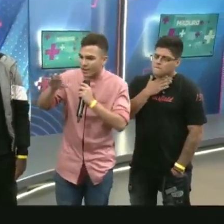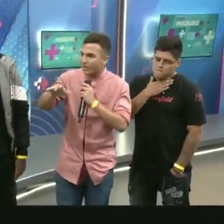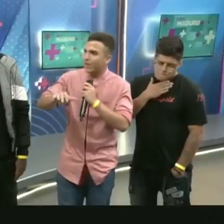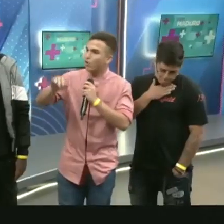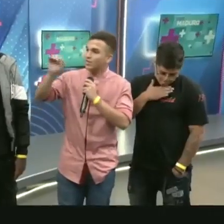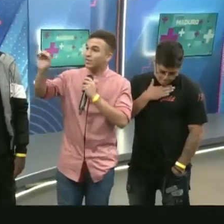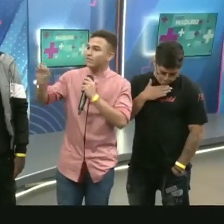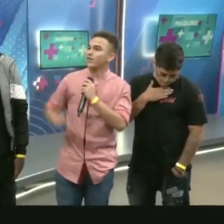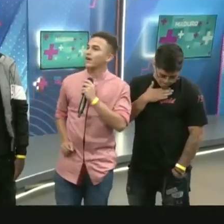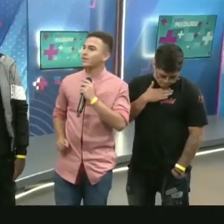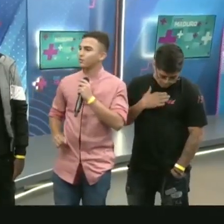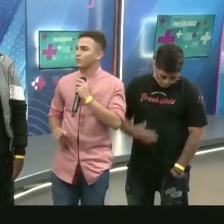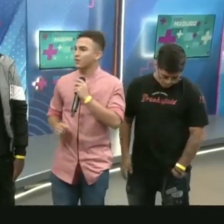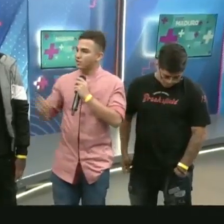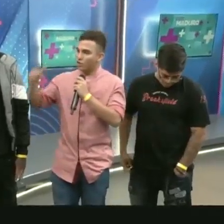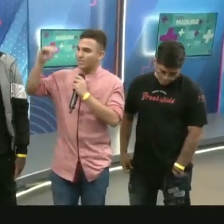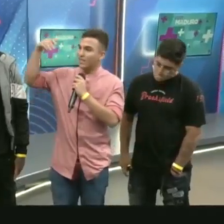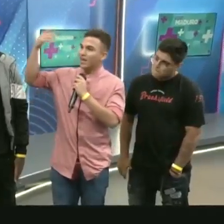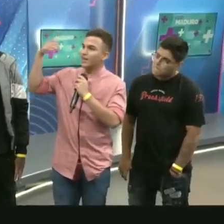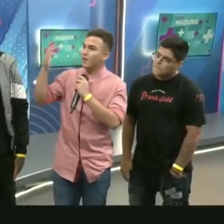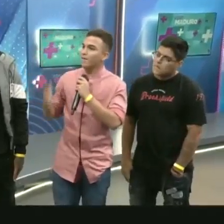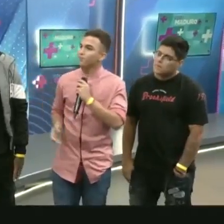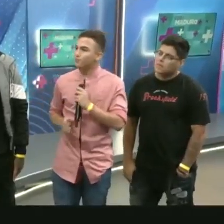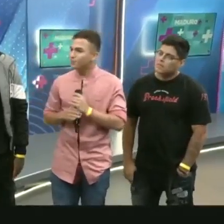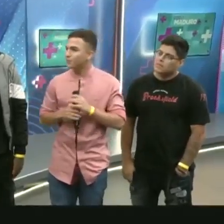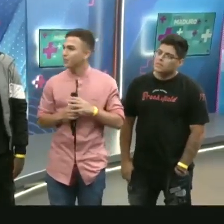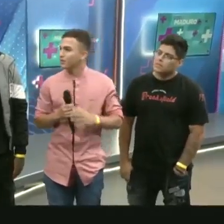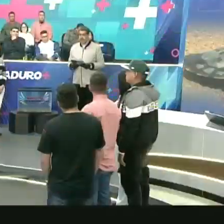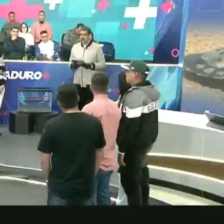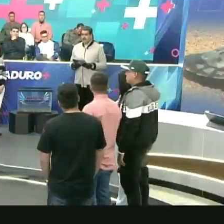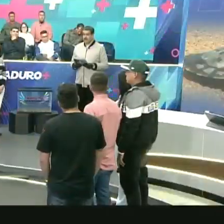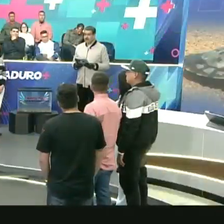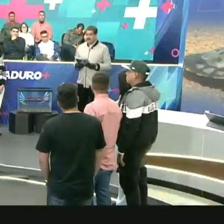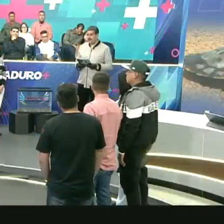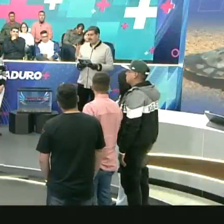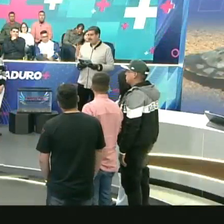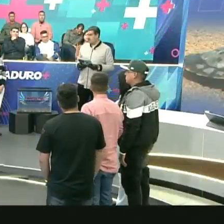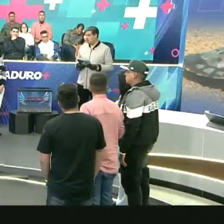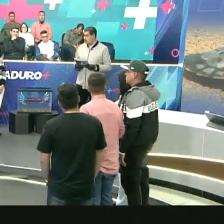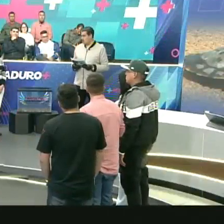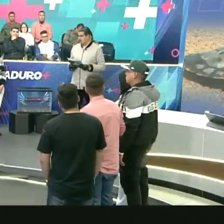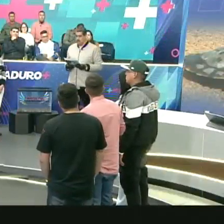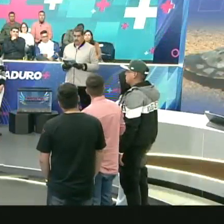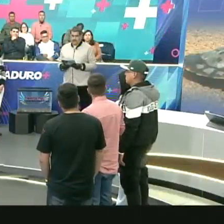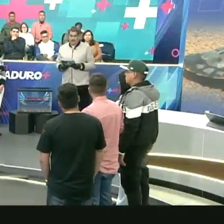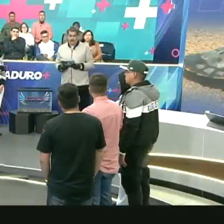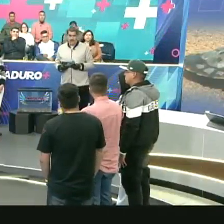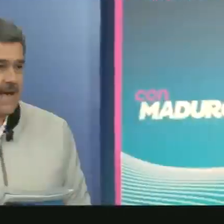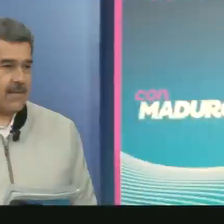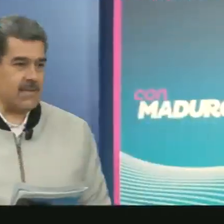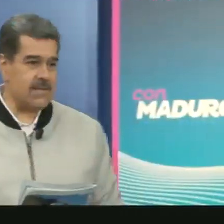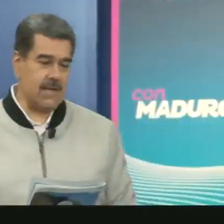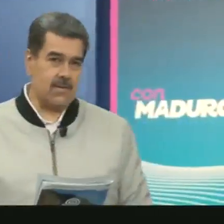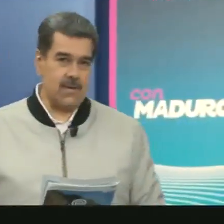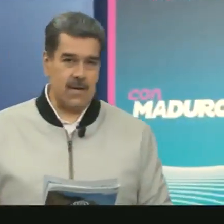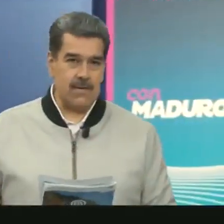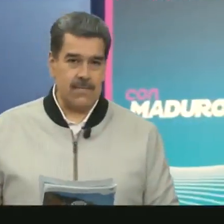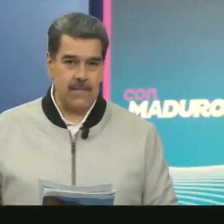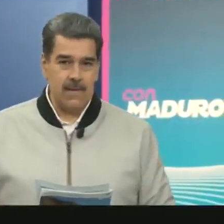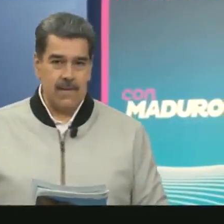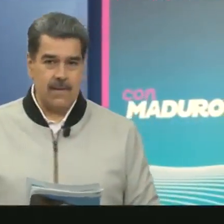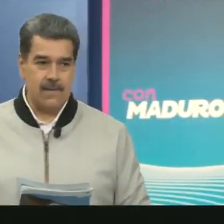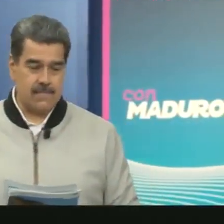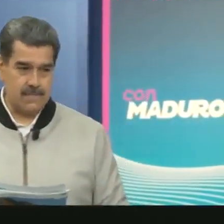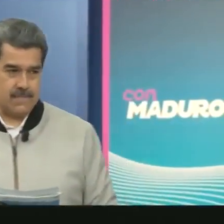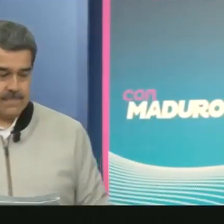de verdad, verdad lo que significa eso. Gente anda en lo suyo, pues. Exacto. La gente anda en su onda. Se deja llevar. Haciendo, claro. Se